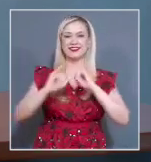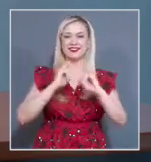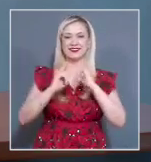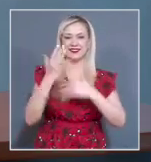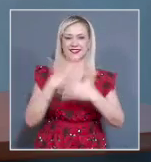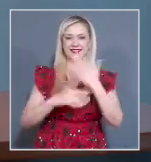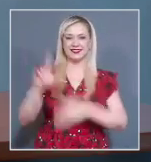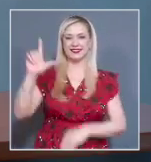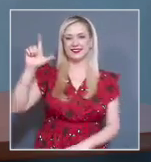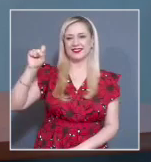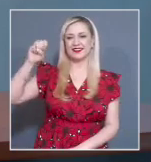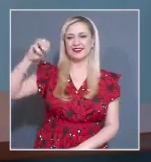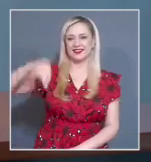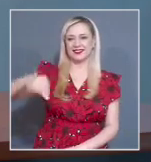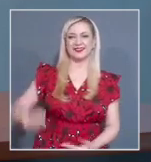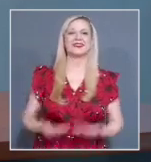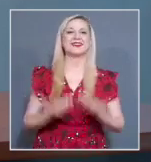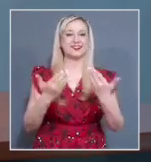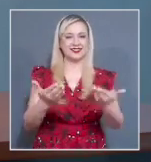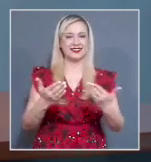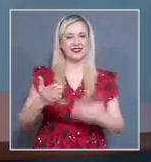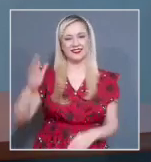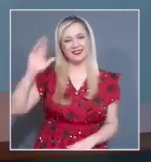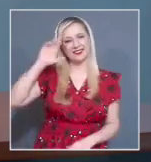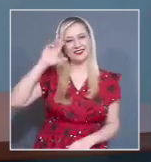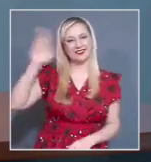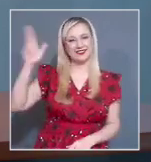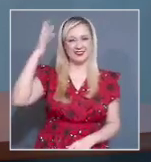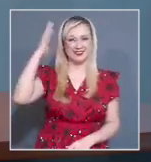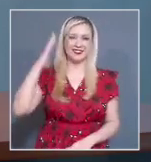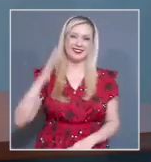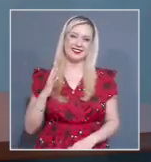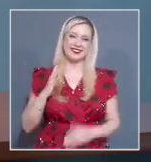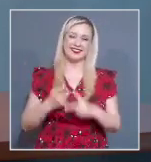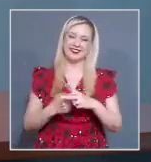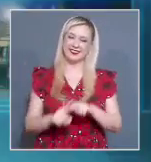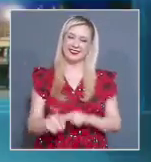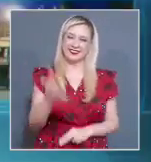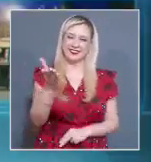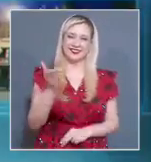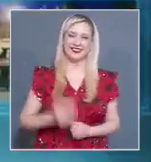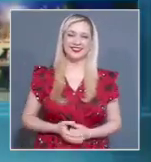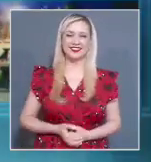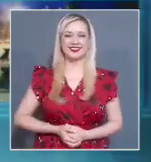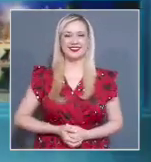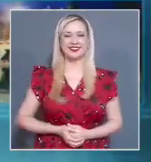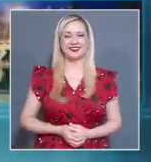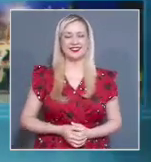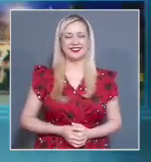lengua de señas mexicana. Hola, Nidia. Y es así como iniciamos.